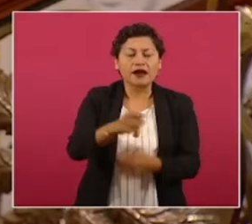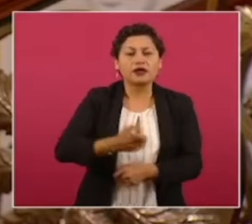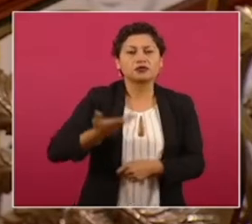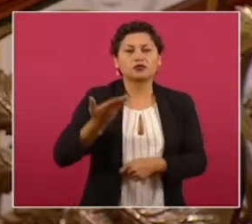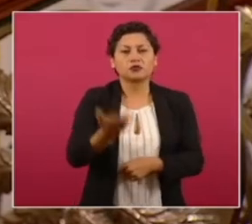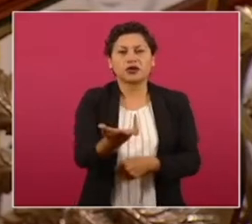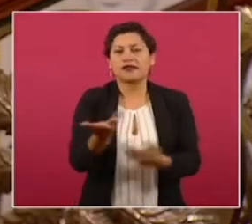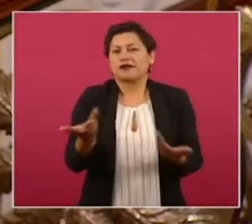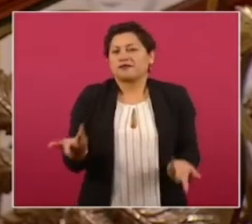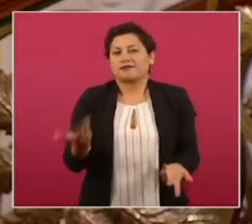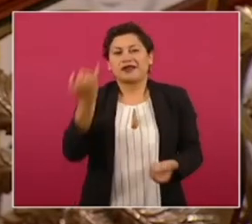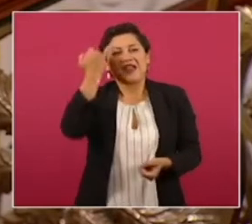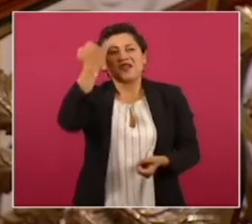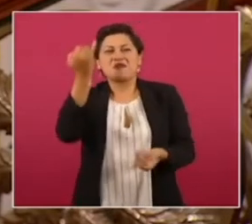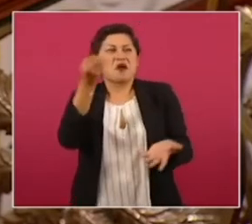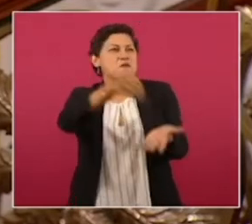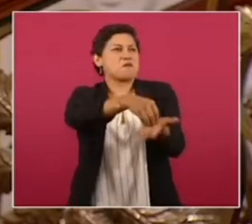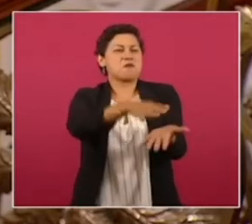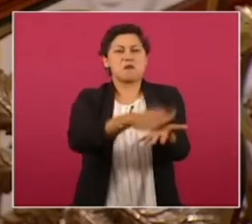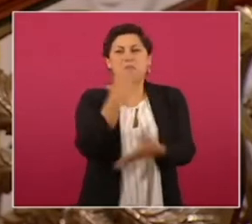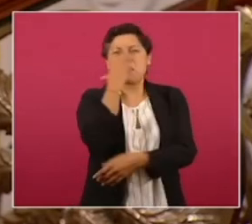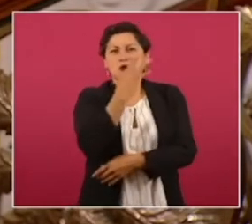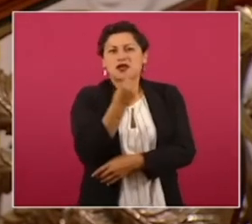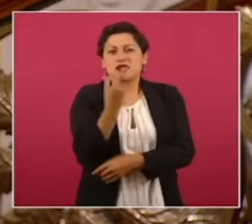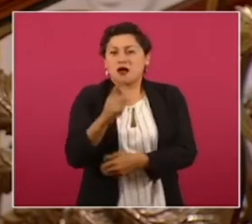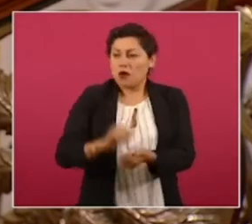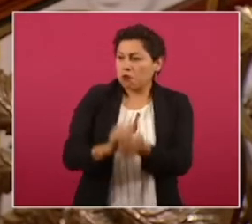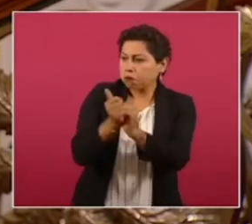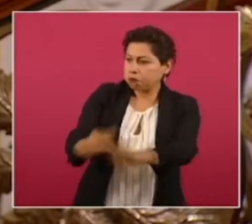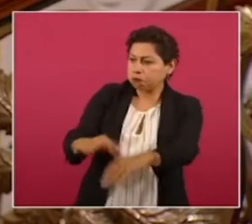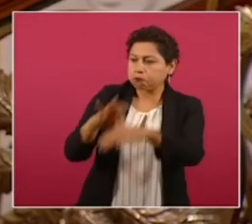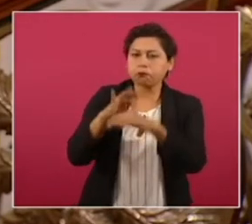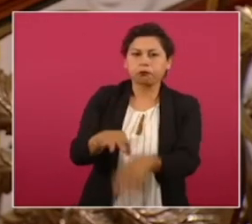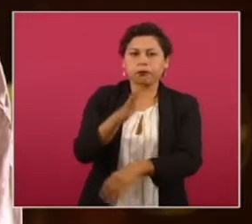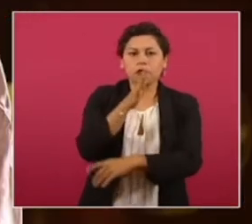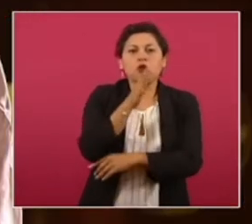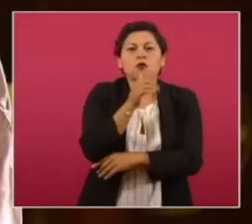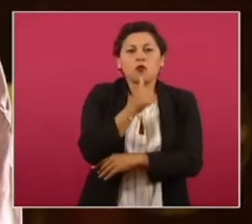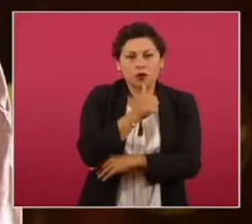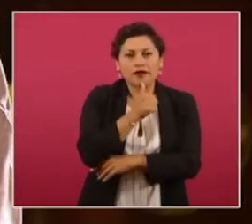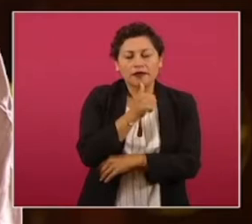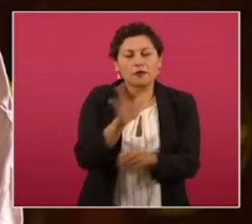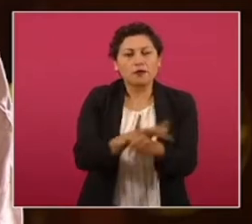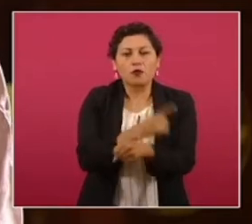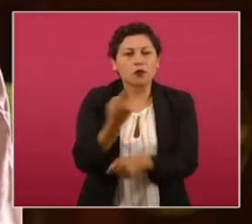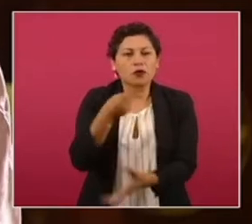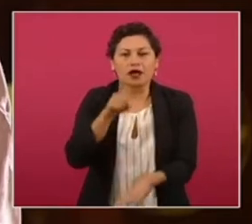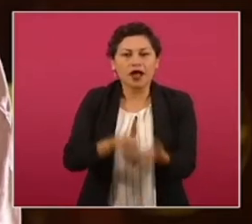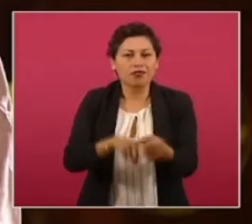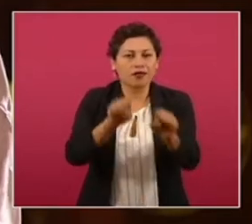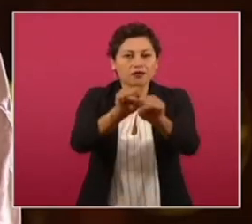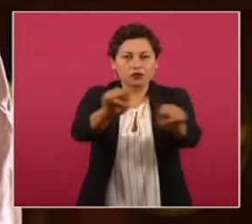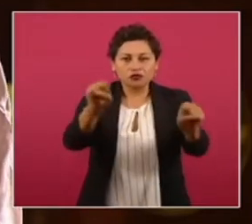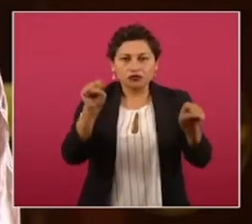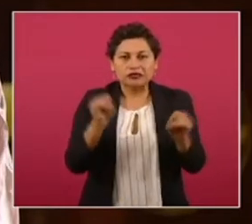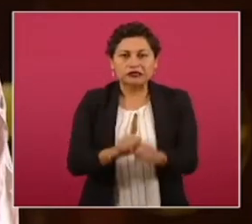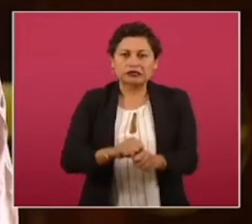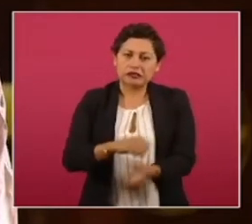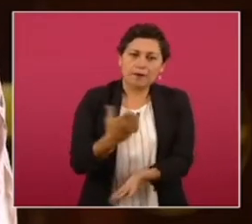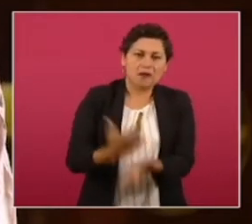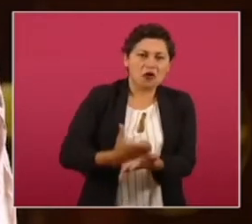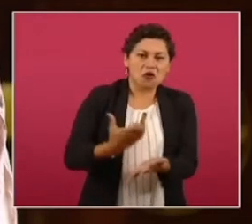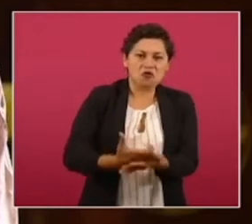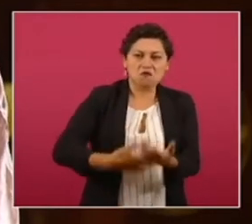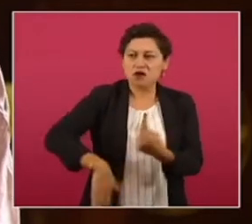teorías bellísimas pero inaplicables, en consecuencia del absurdo sistema económico de la